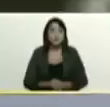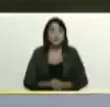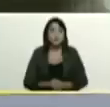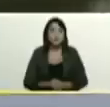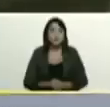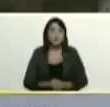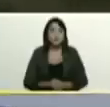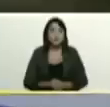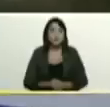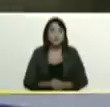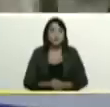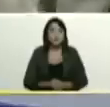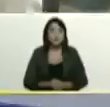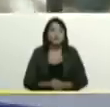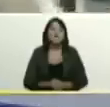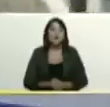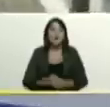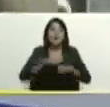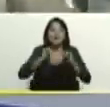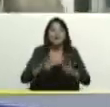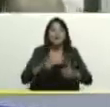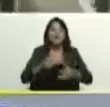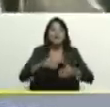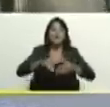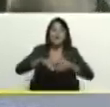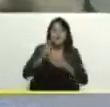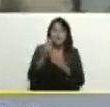Y amaneció el 13 de abril.